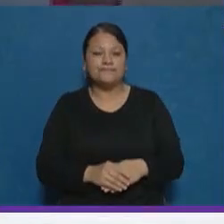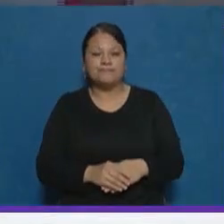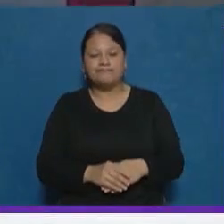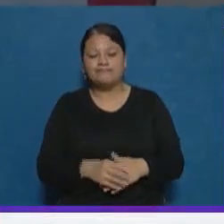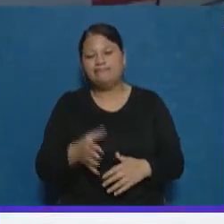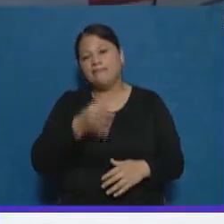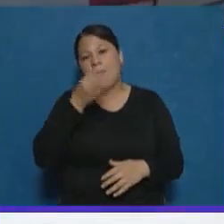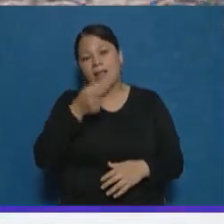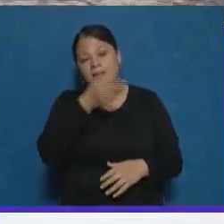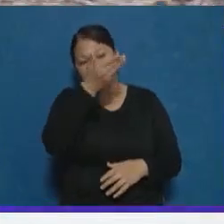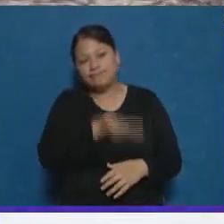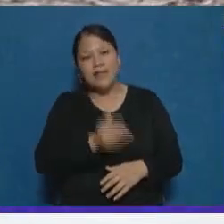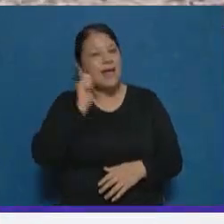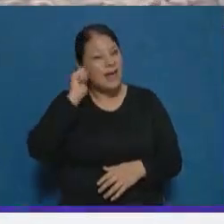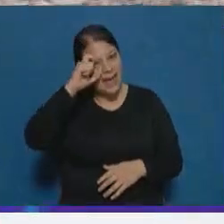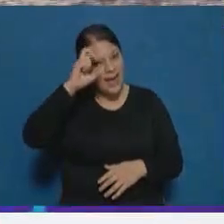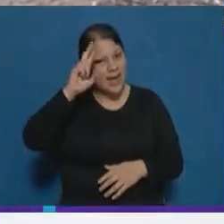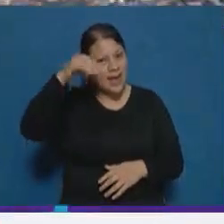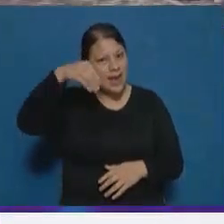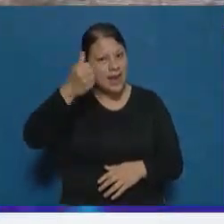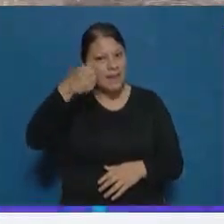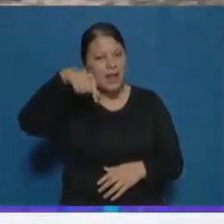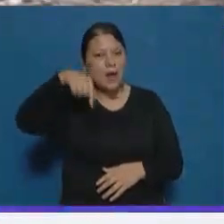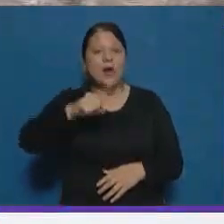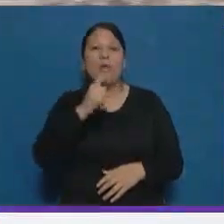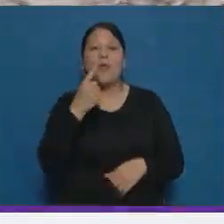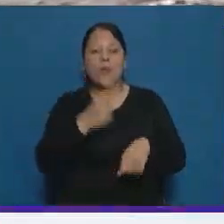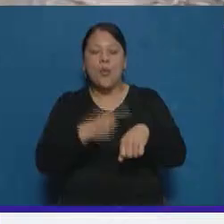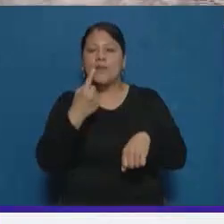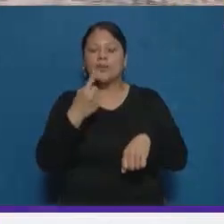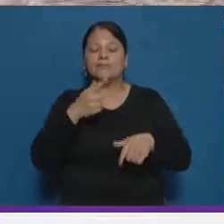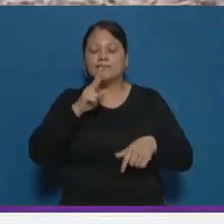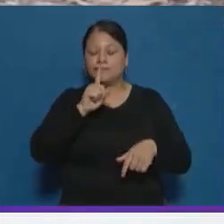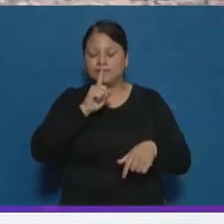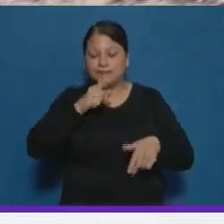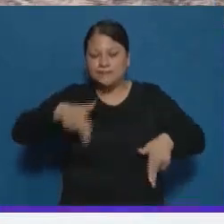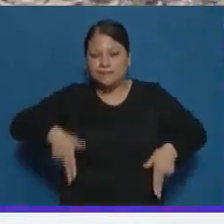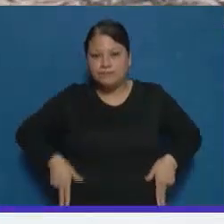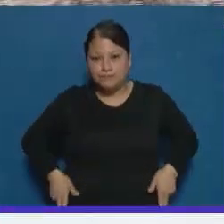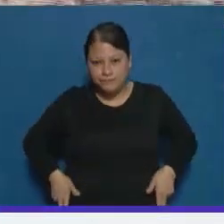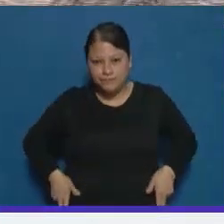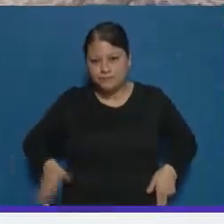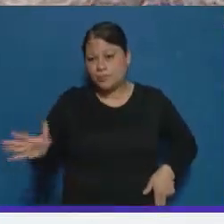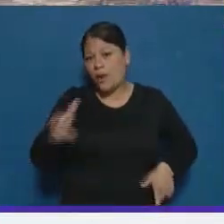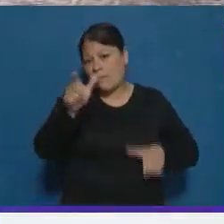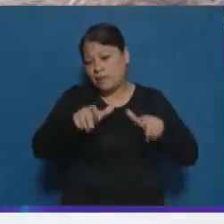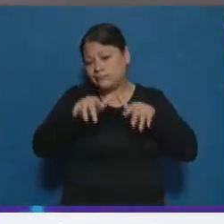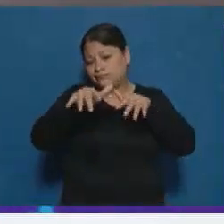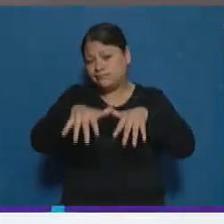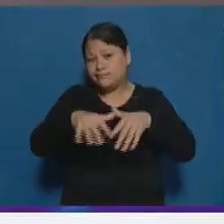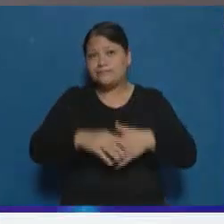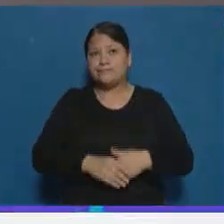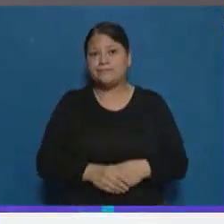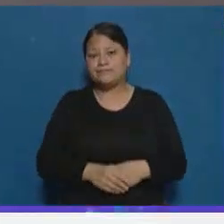Las palabras entonces de Germán. Estamos en el marco de un minuto de silencio que han decidido hacer todos los presentes. Se